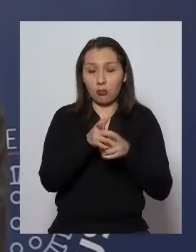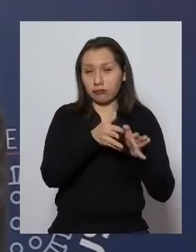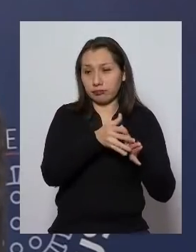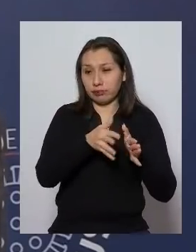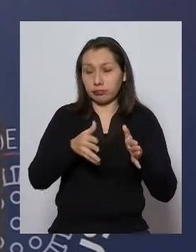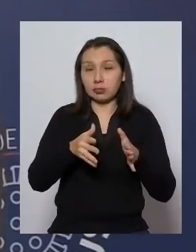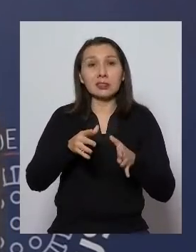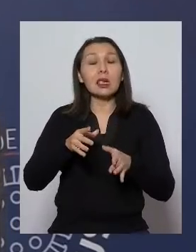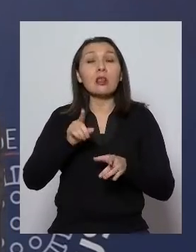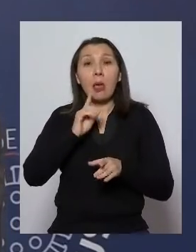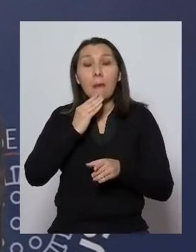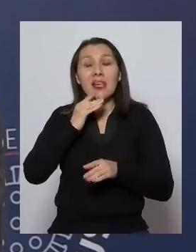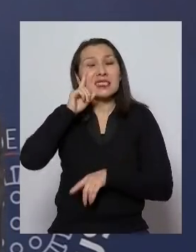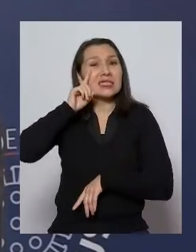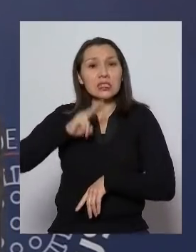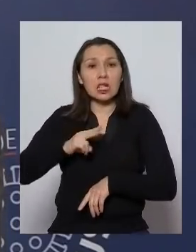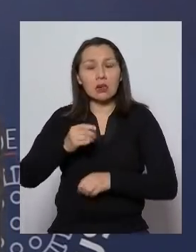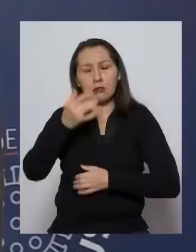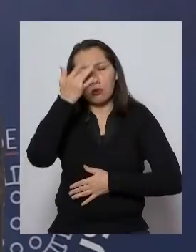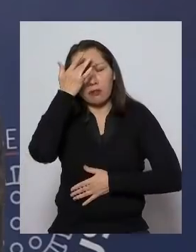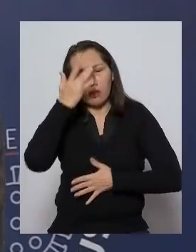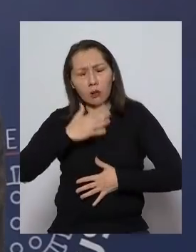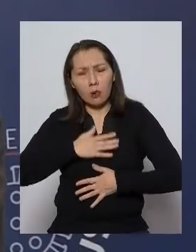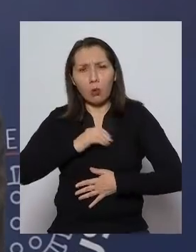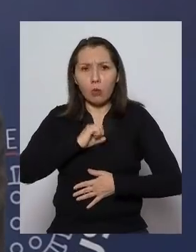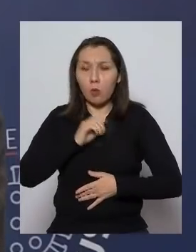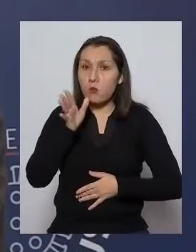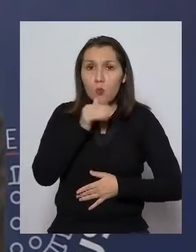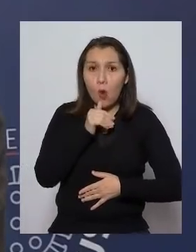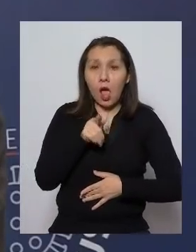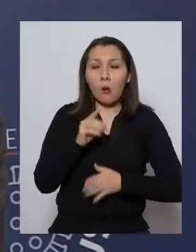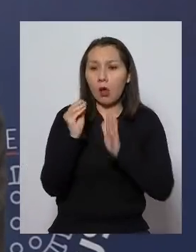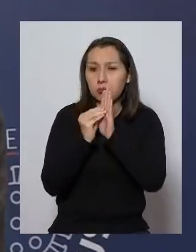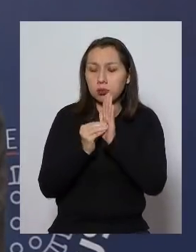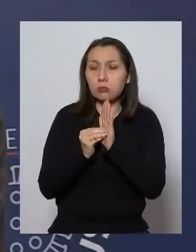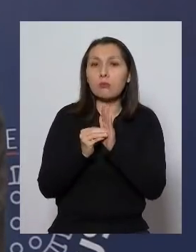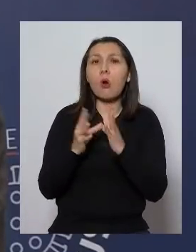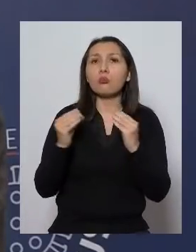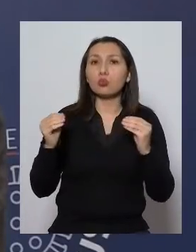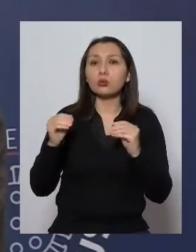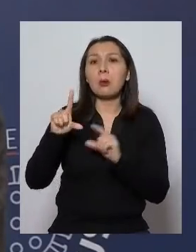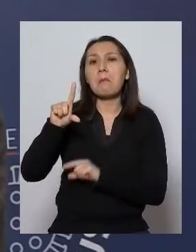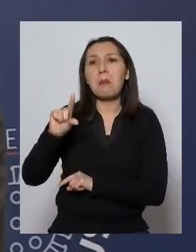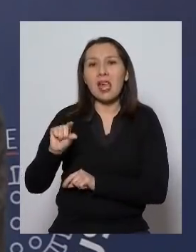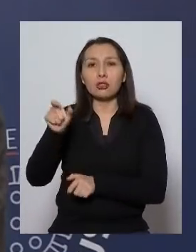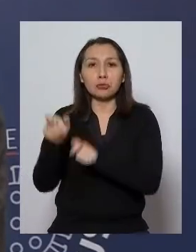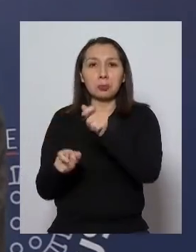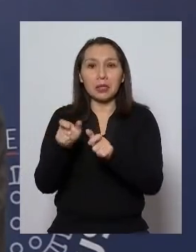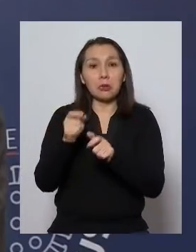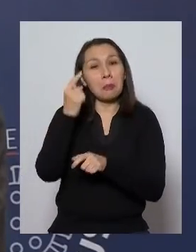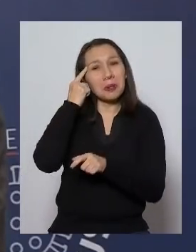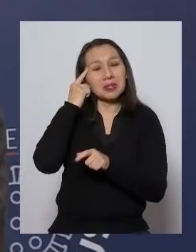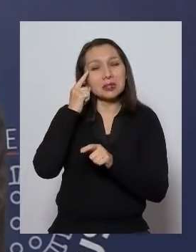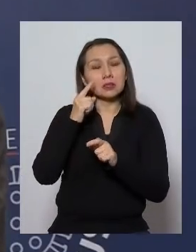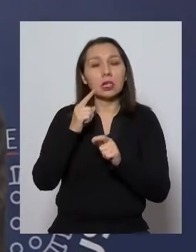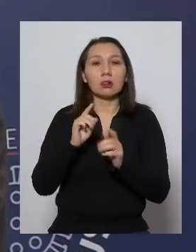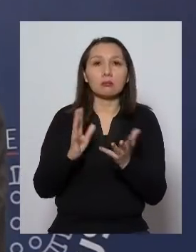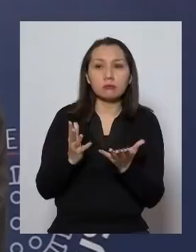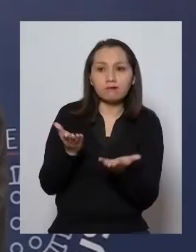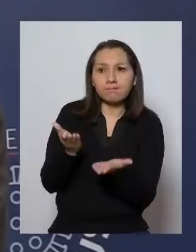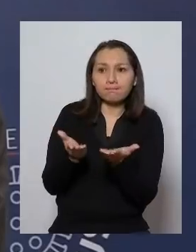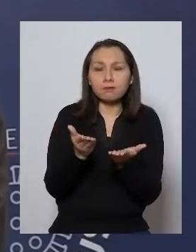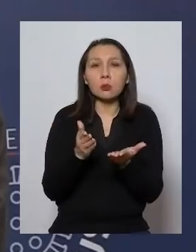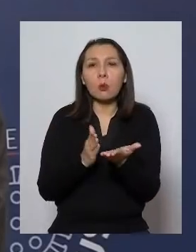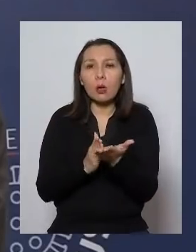forma asintomática se ha estabilizado en un número menor de lo que se pensaba